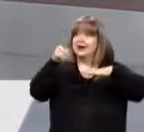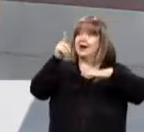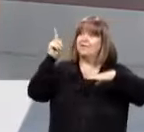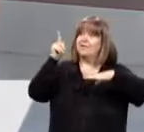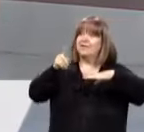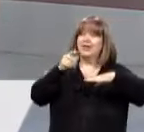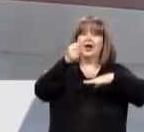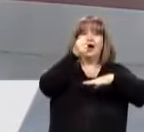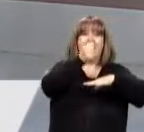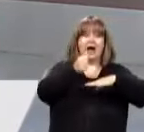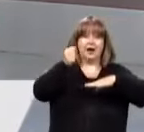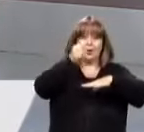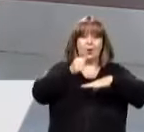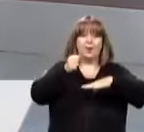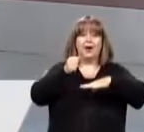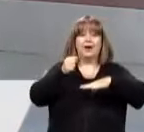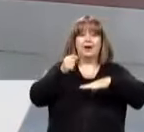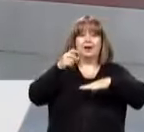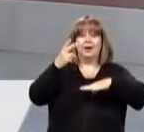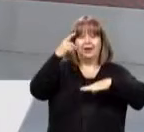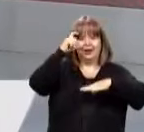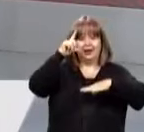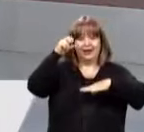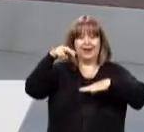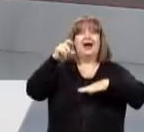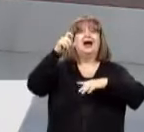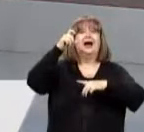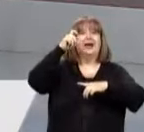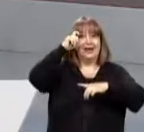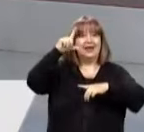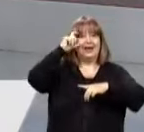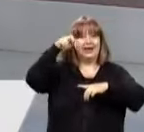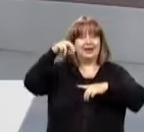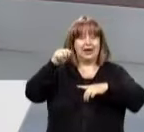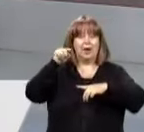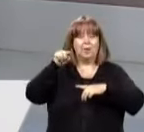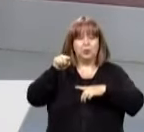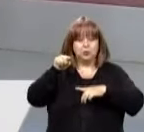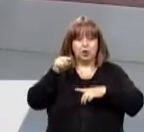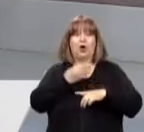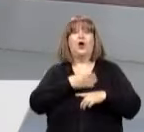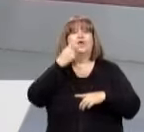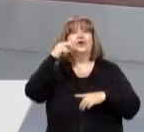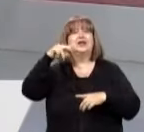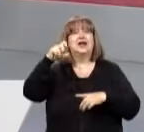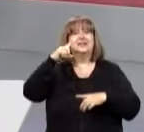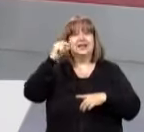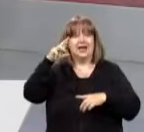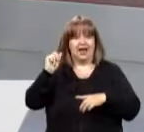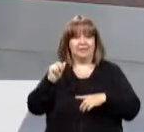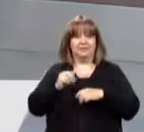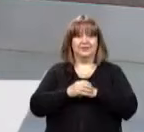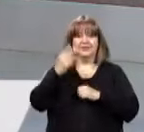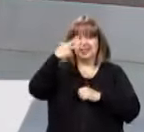arroba Elena punto financiera porque está bueno que que empecemos a reeducarnos financieramente porque en un país como el nuestro Está bueno y